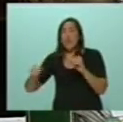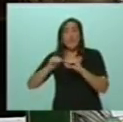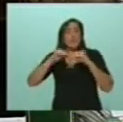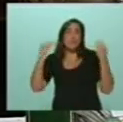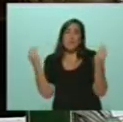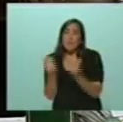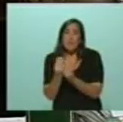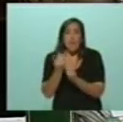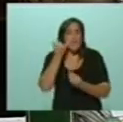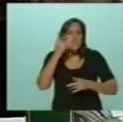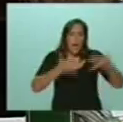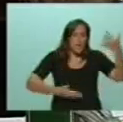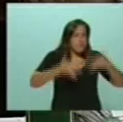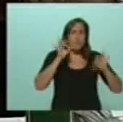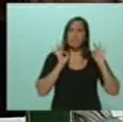el momento, liquidados